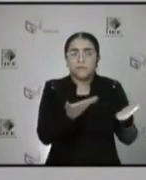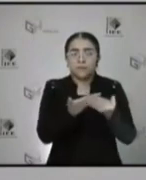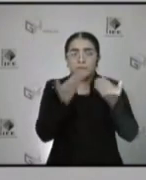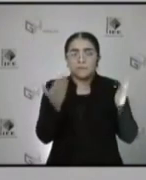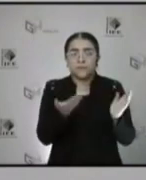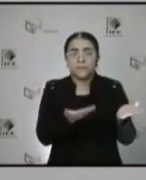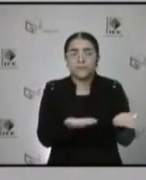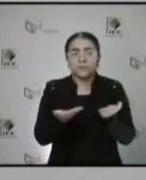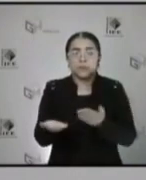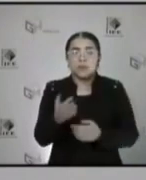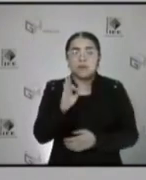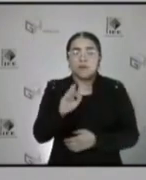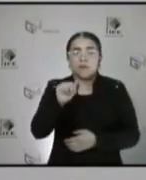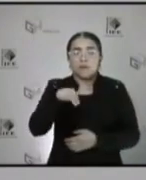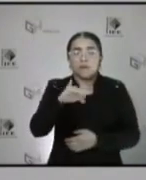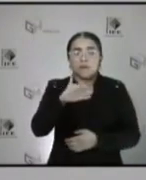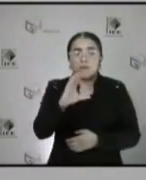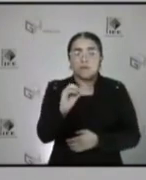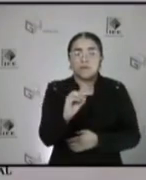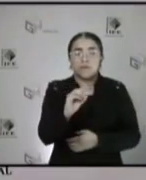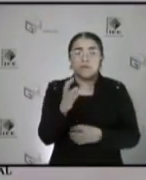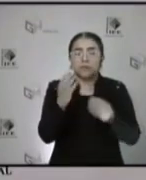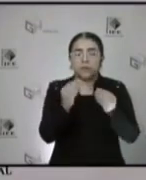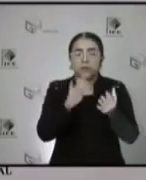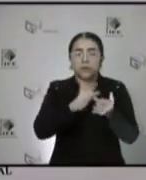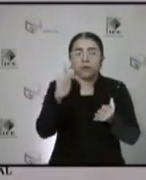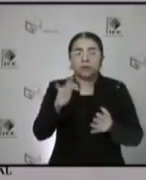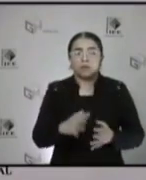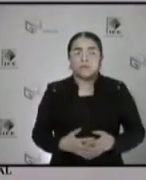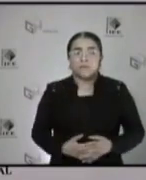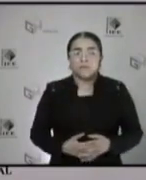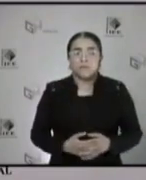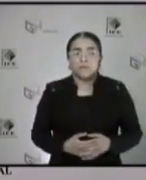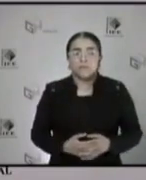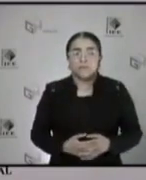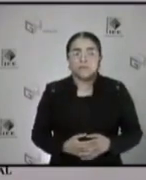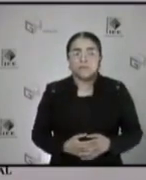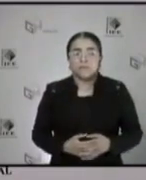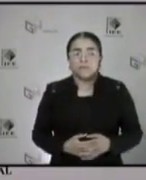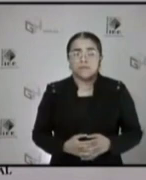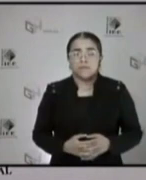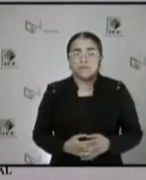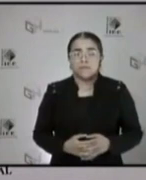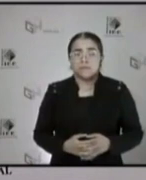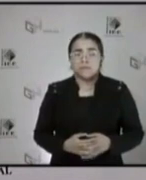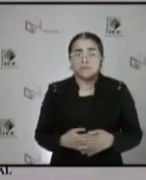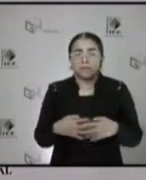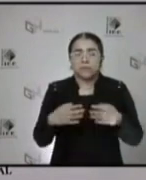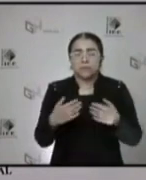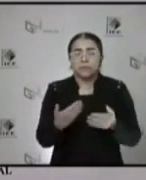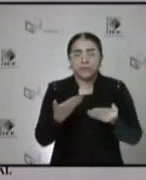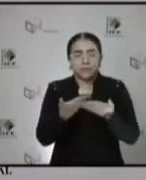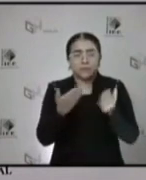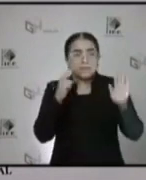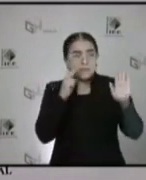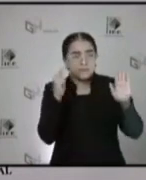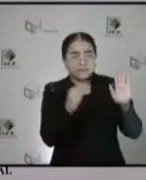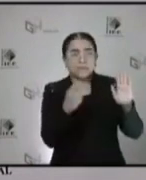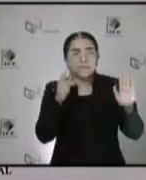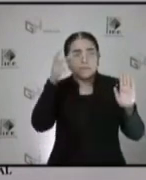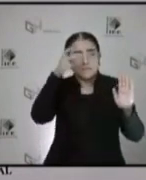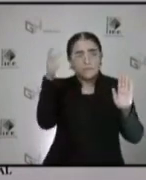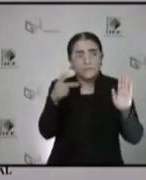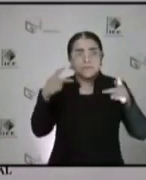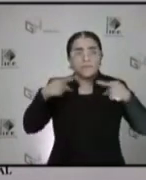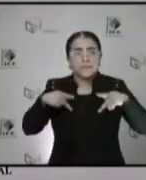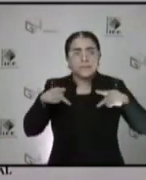candidato Francisco Berganza. Muchas gracias. Gracias. Miren, paisanos, paisanas,